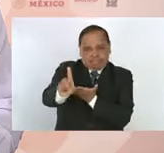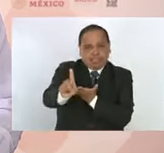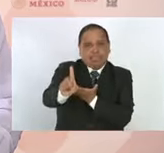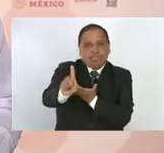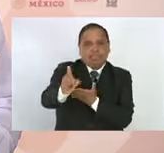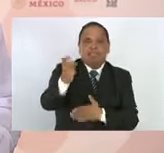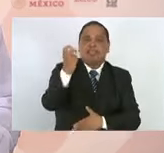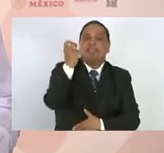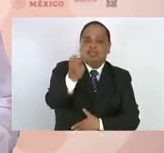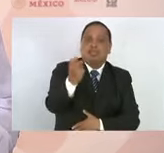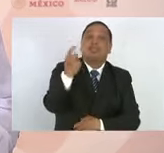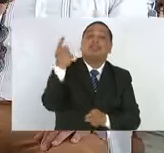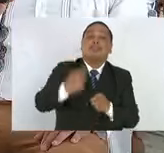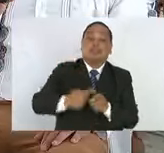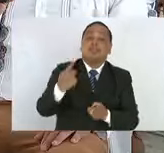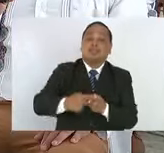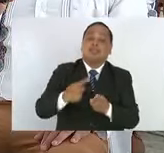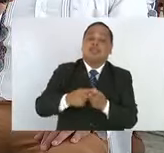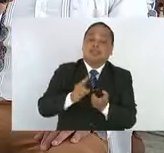de nuestro pueblo.